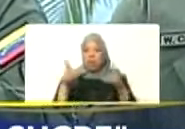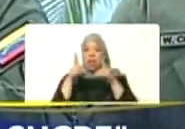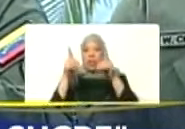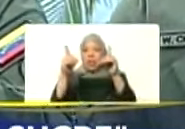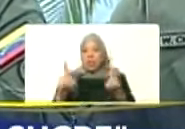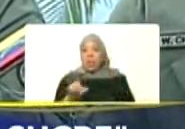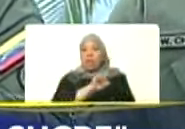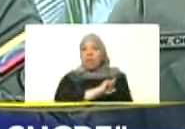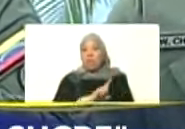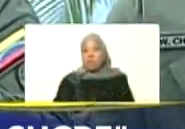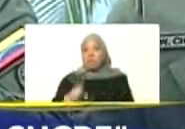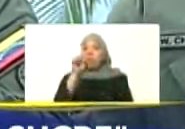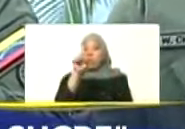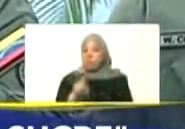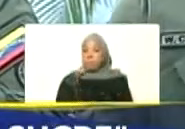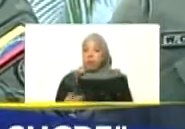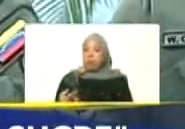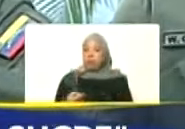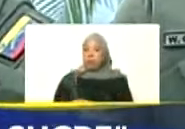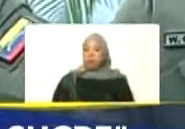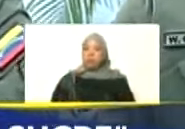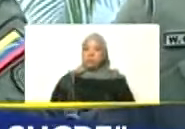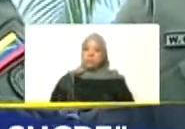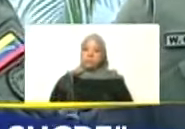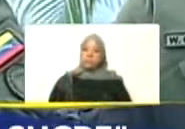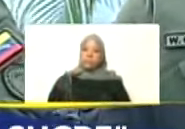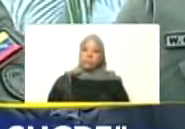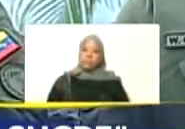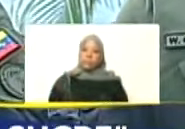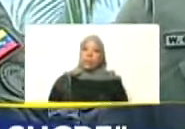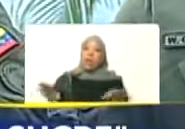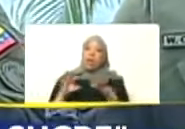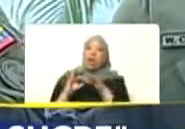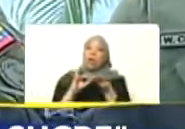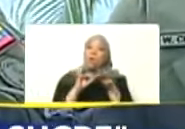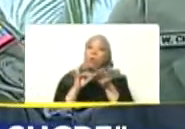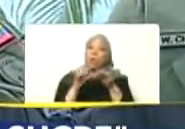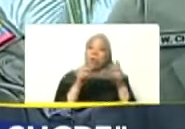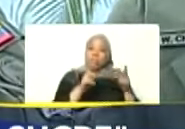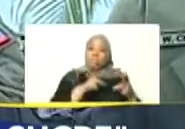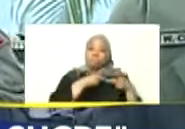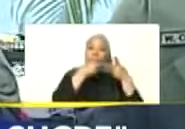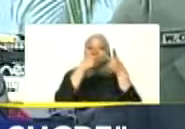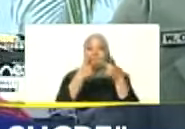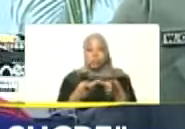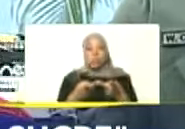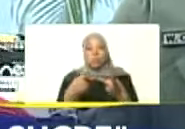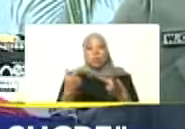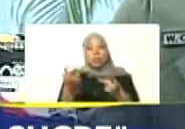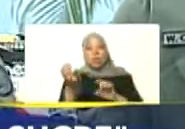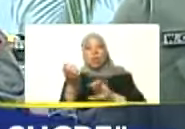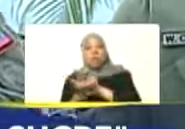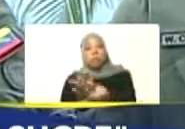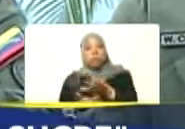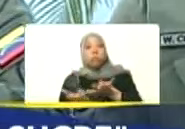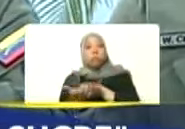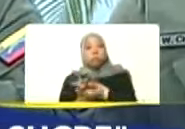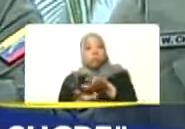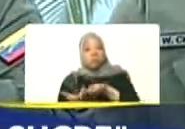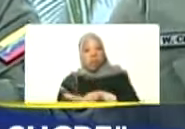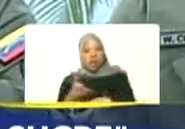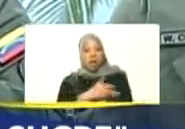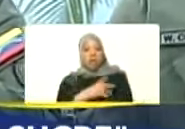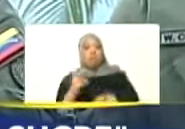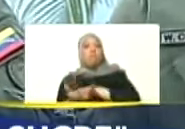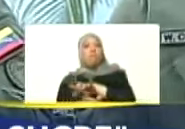fusión, pues, que estamos buscando para unir voluntades y salir adelante ante la adversidad, ante la guerra, ante la